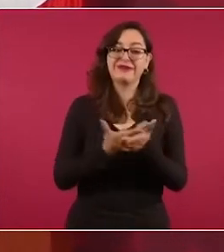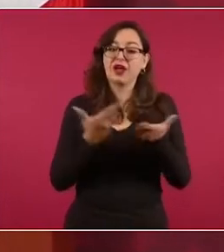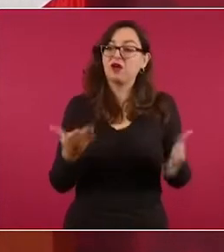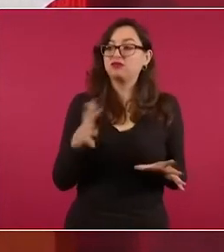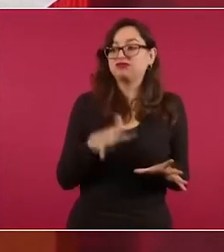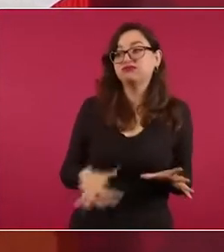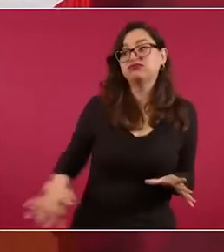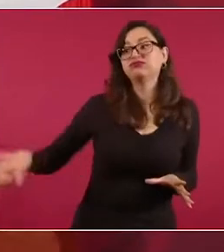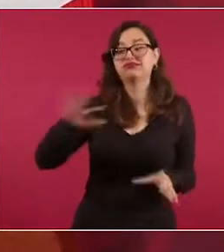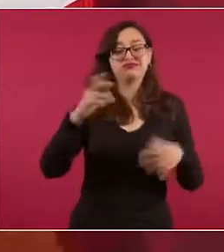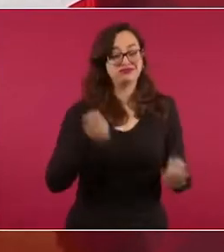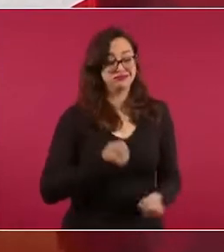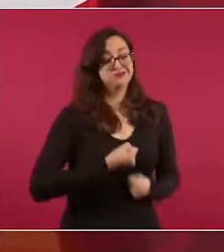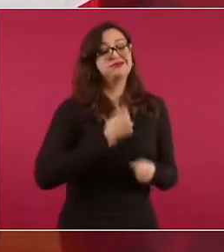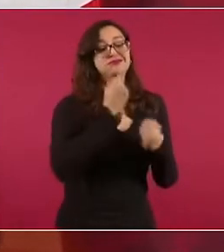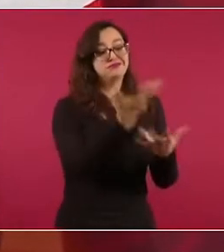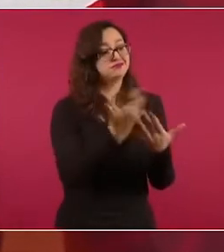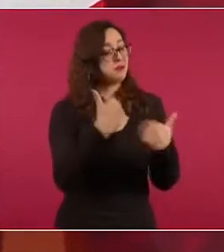Yo he venido diciendo